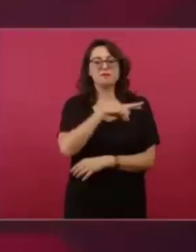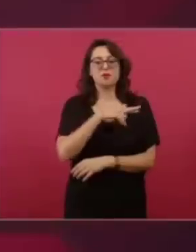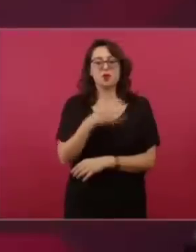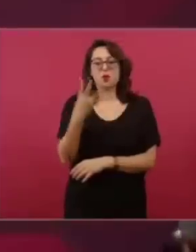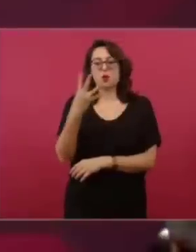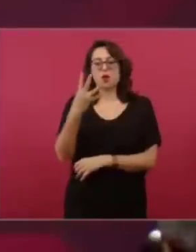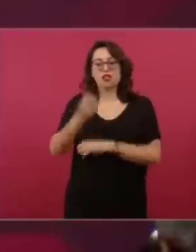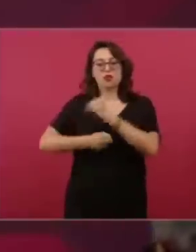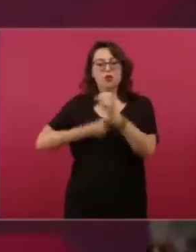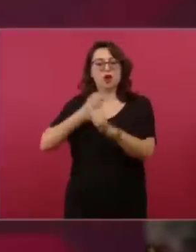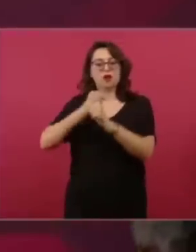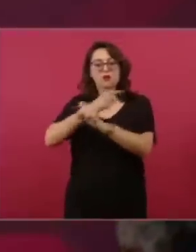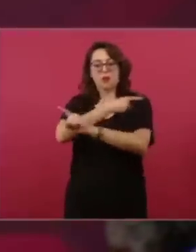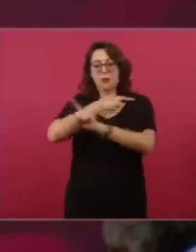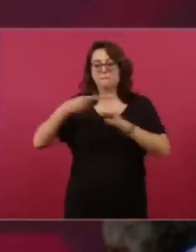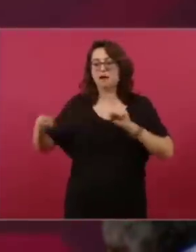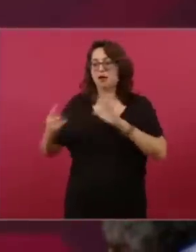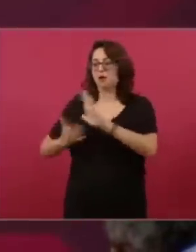4 años y medio.